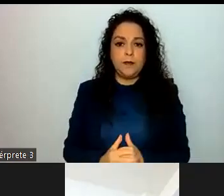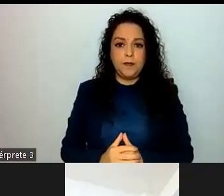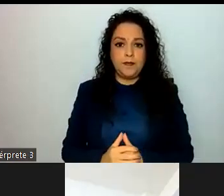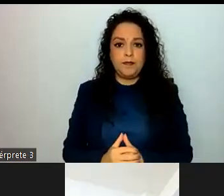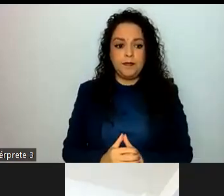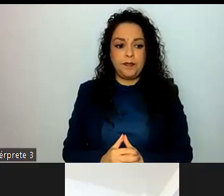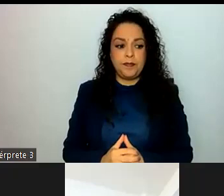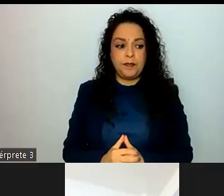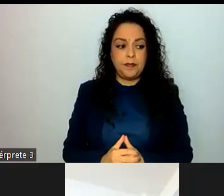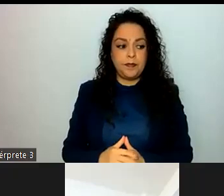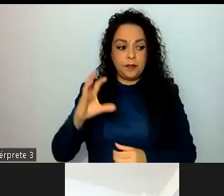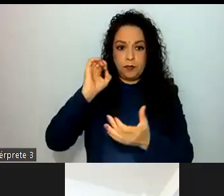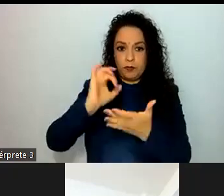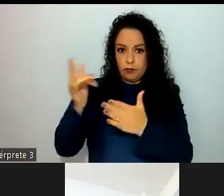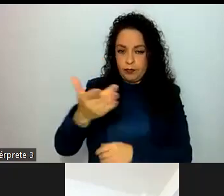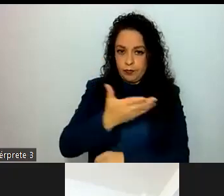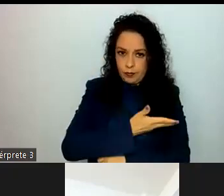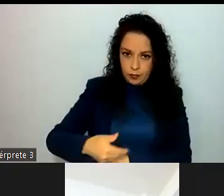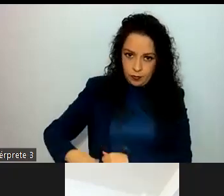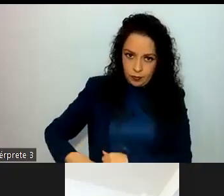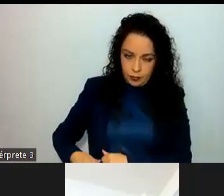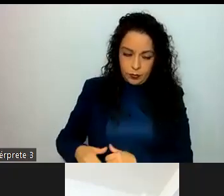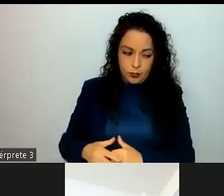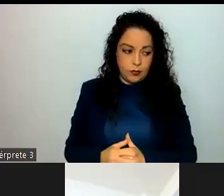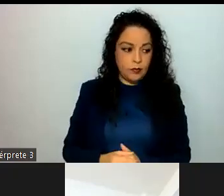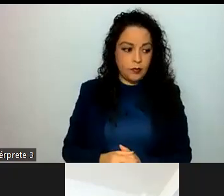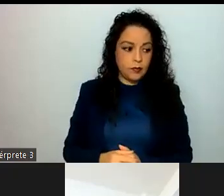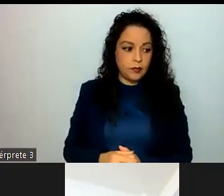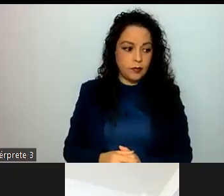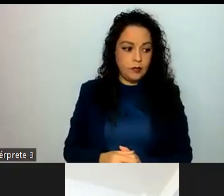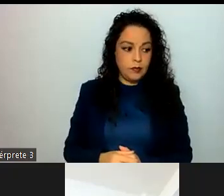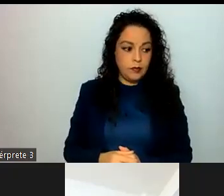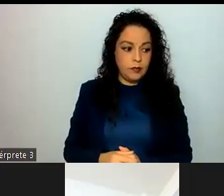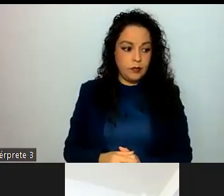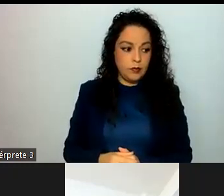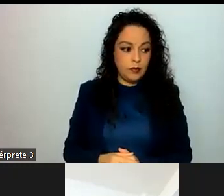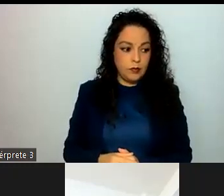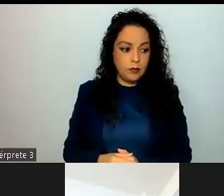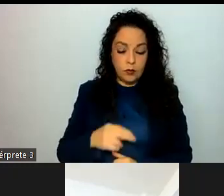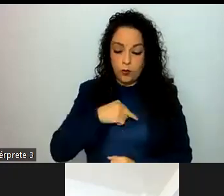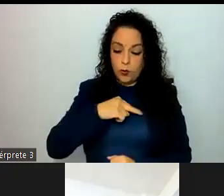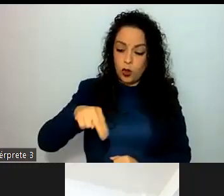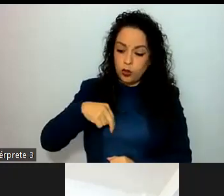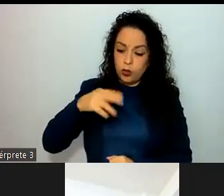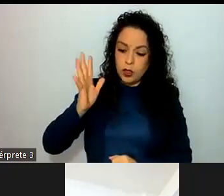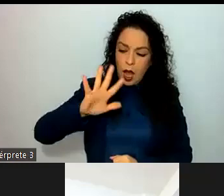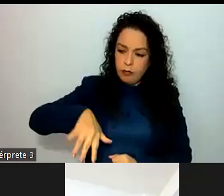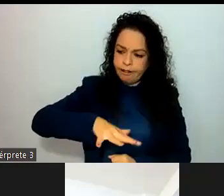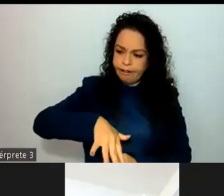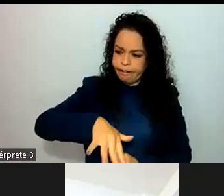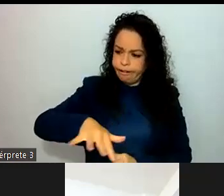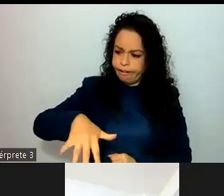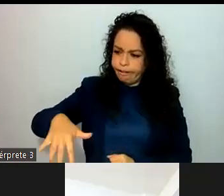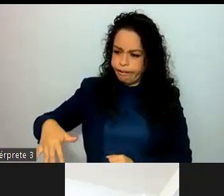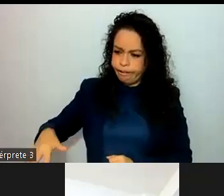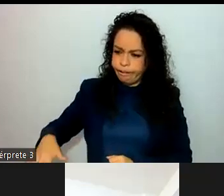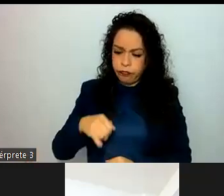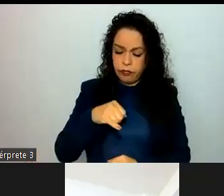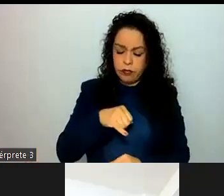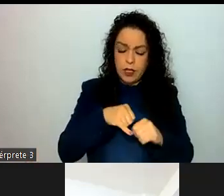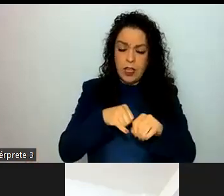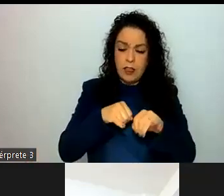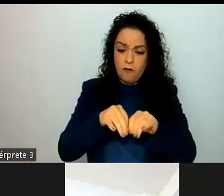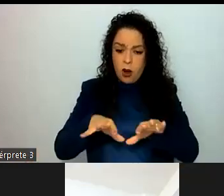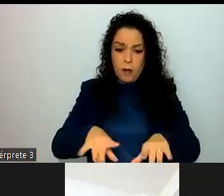Muchas gracias, presidente. Reiterar la búsqueda que nosotros hemos realizado de toda la información que se ha solicitado en los